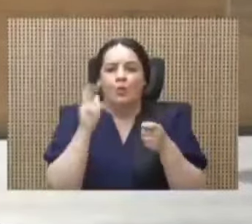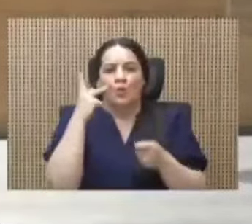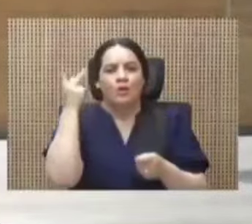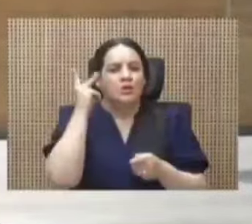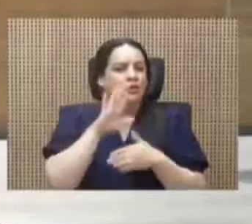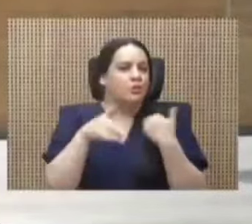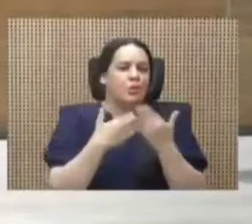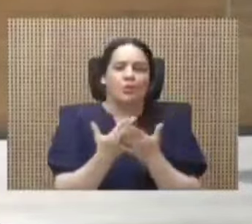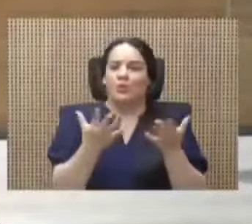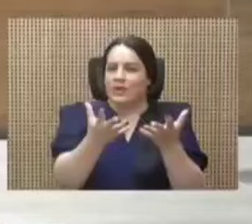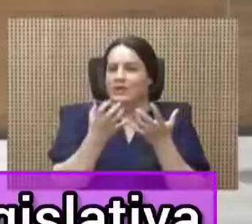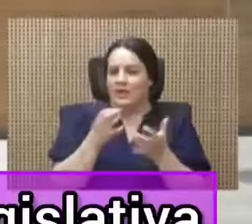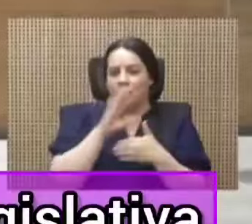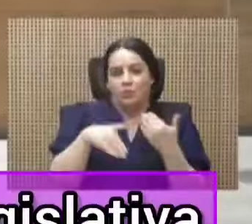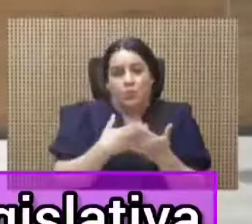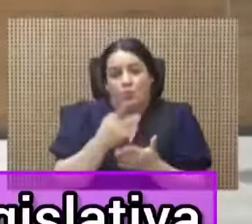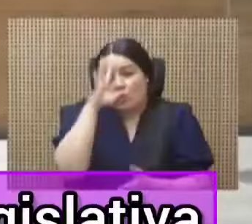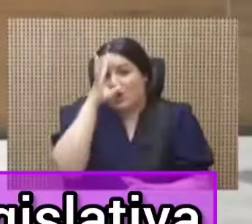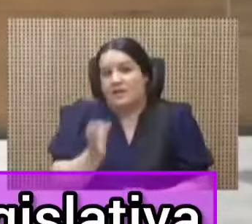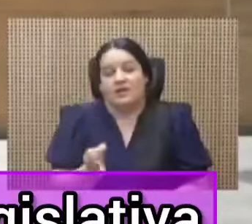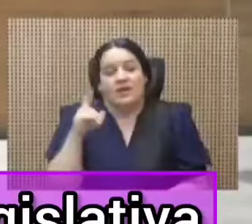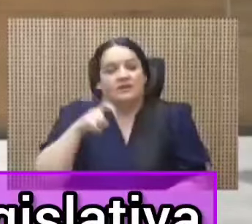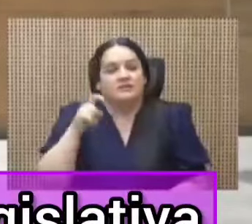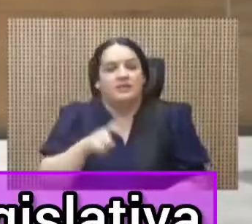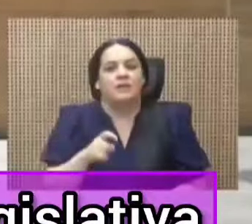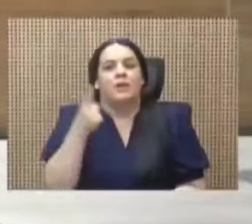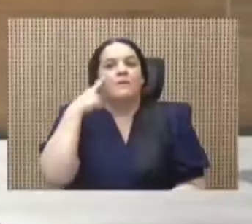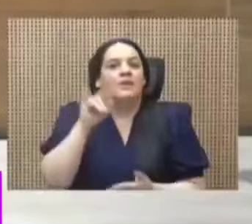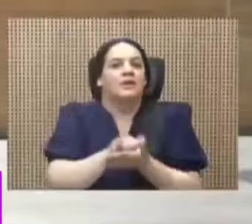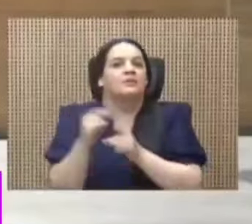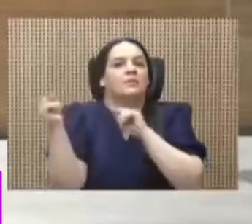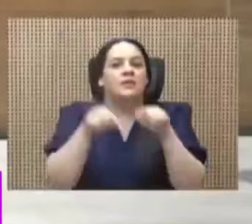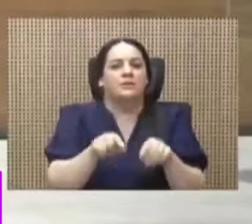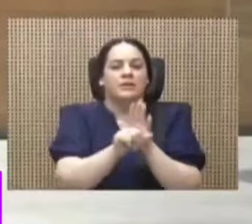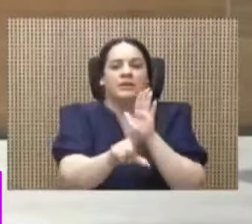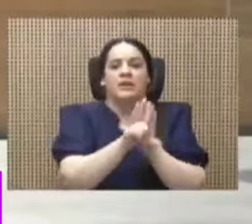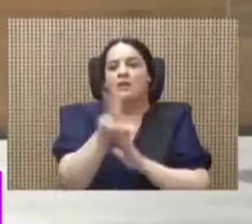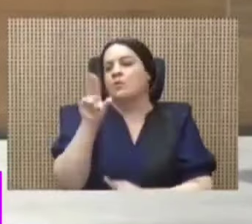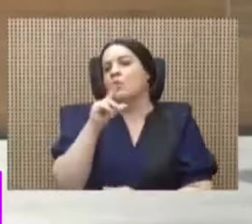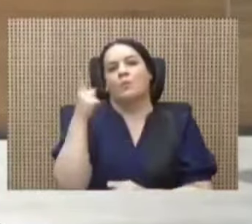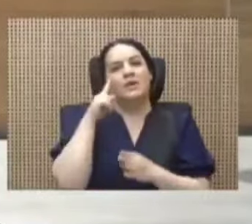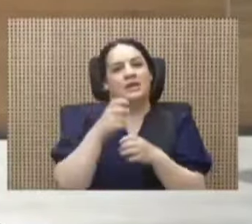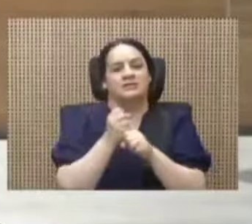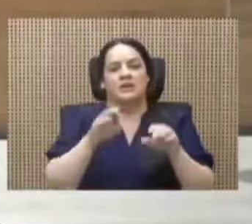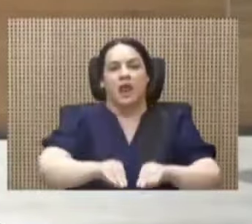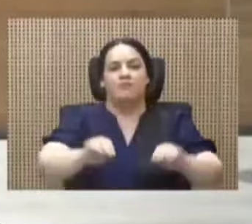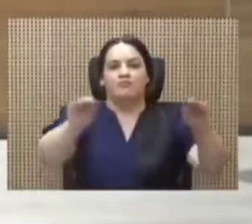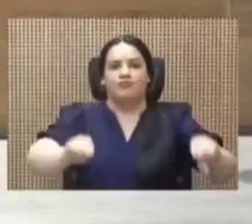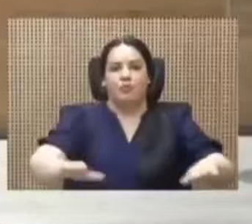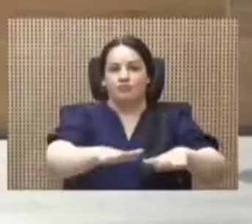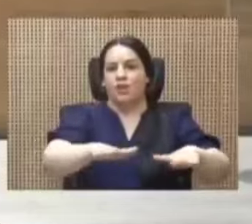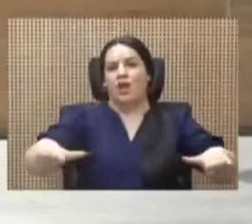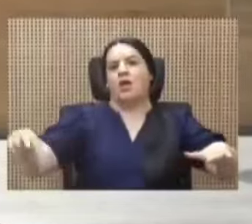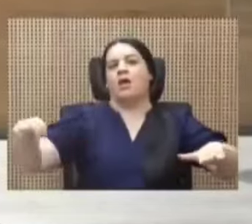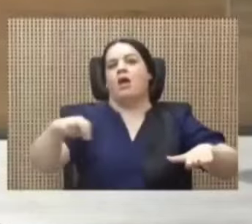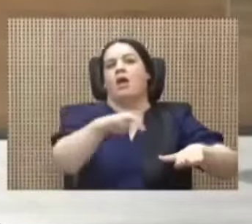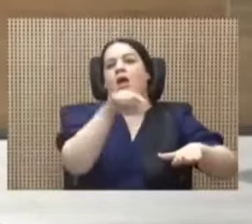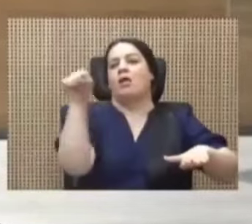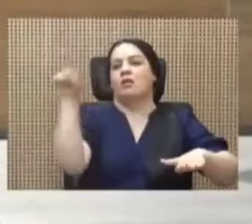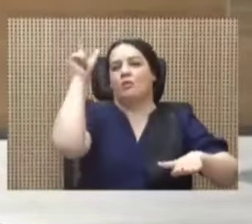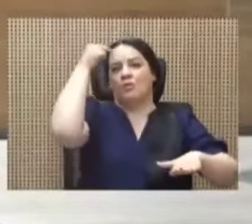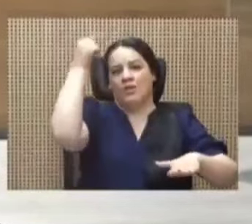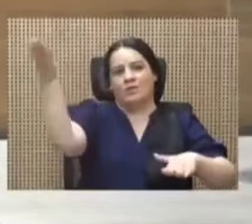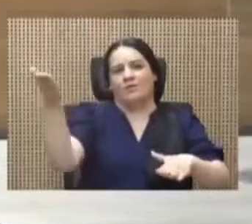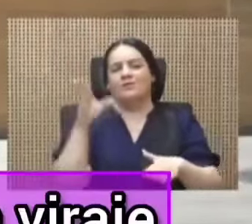y todo lo que crea conveniente porque para eso vinimos a la asamblea legislativa no para ser alfombra del gobierno tenemos un